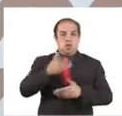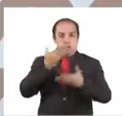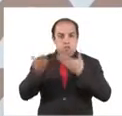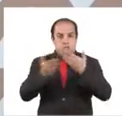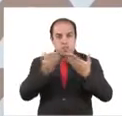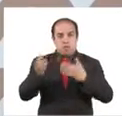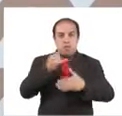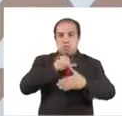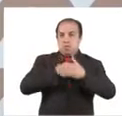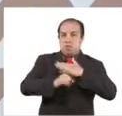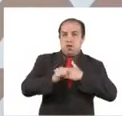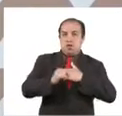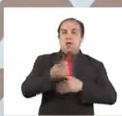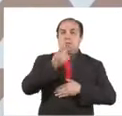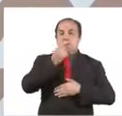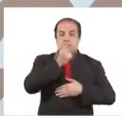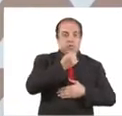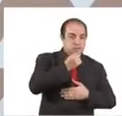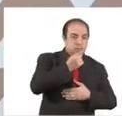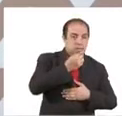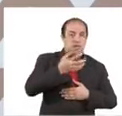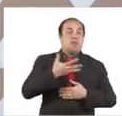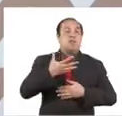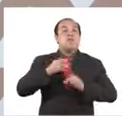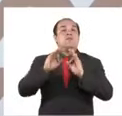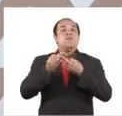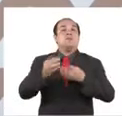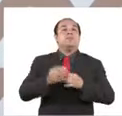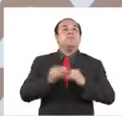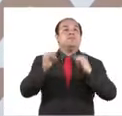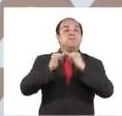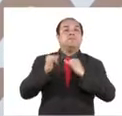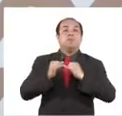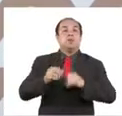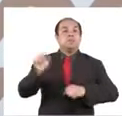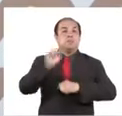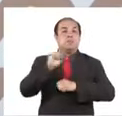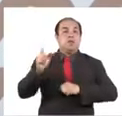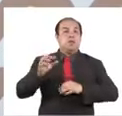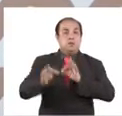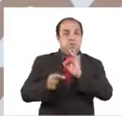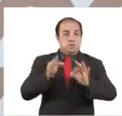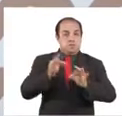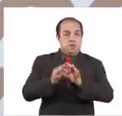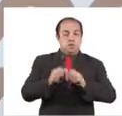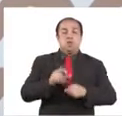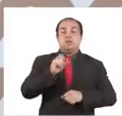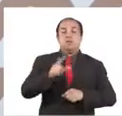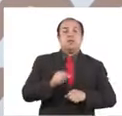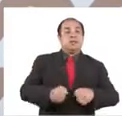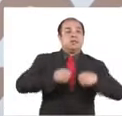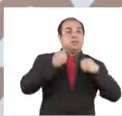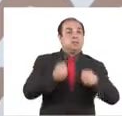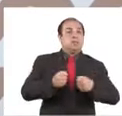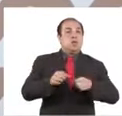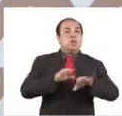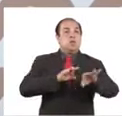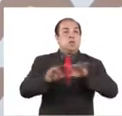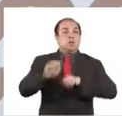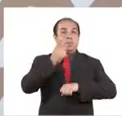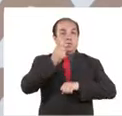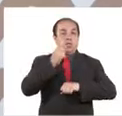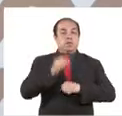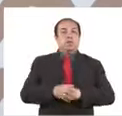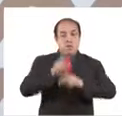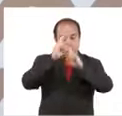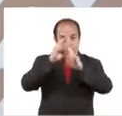solo para consolidar instituciones más profesionales y eficientes, sino para garantizar una actuación policial en el marco de los derechos